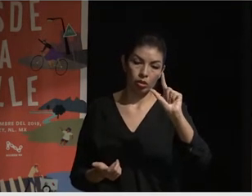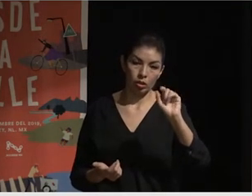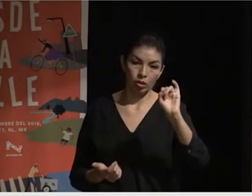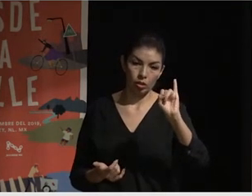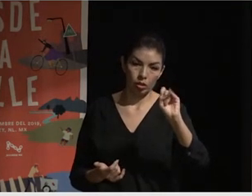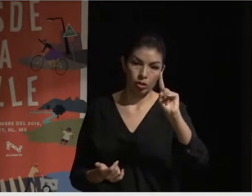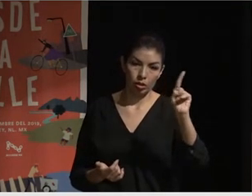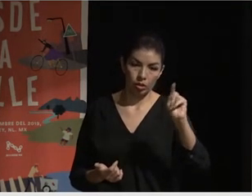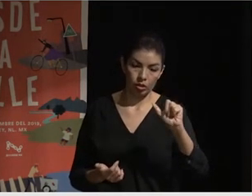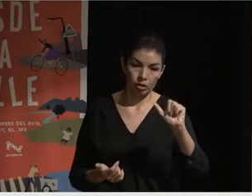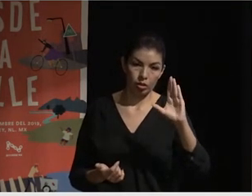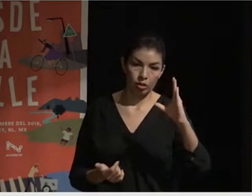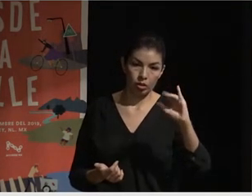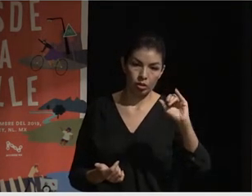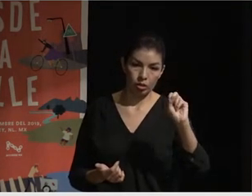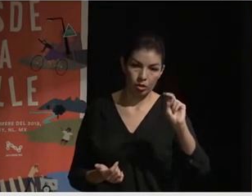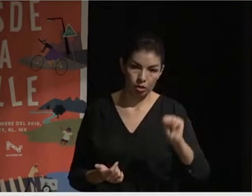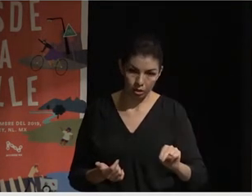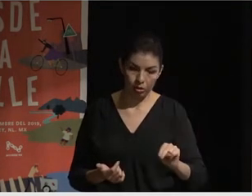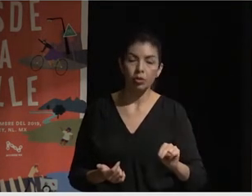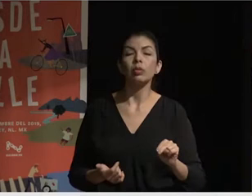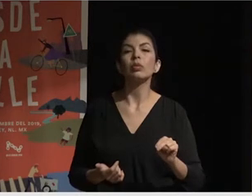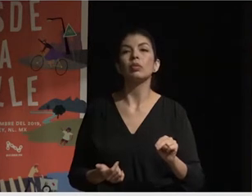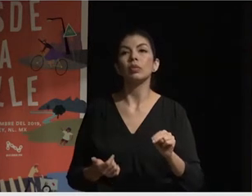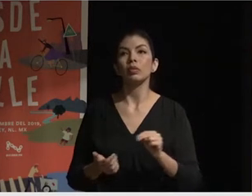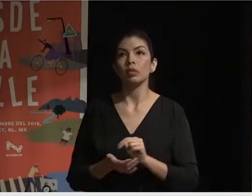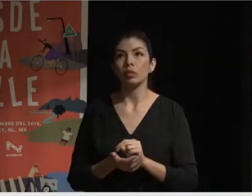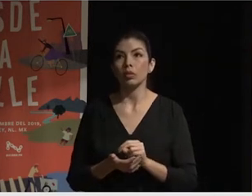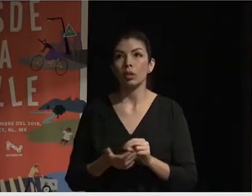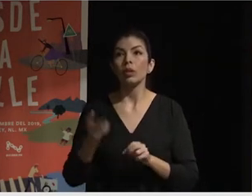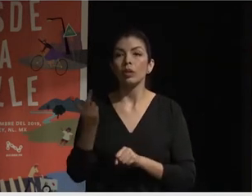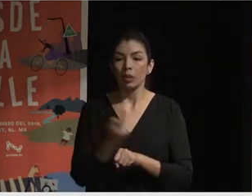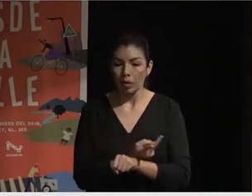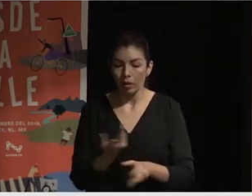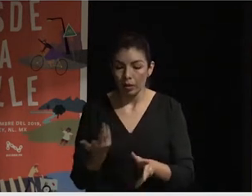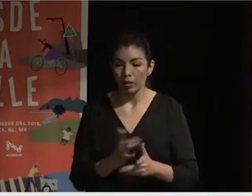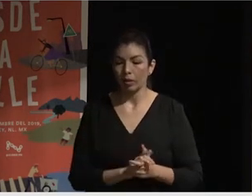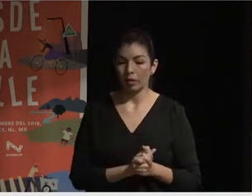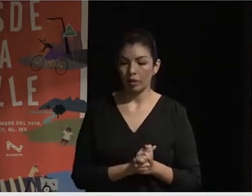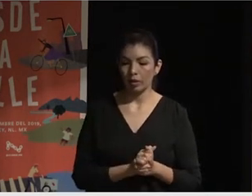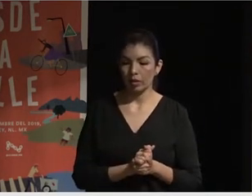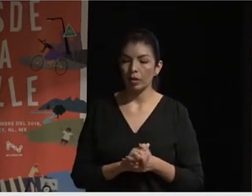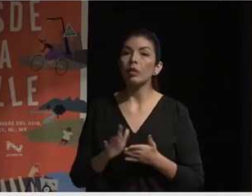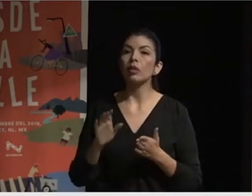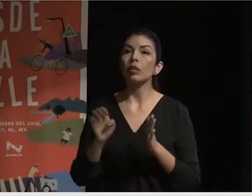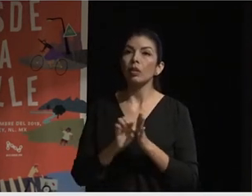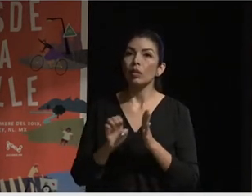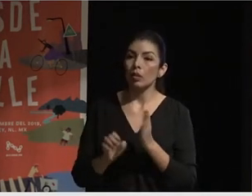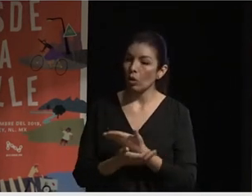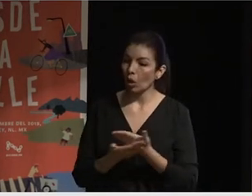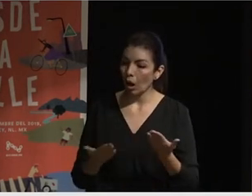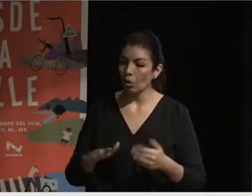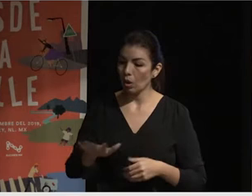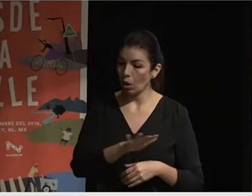aparece cuando compañeros del Movimiento por Justicia en el Barrio de Harlem, del Harlem mexicano, digamos, vienen en el marco de la otra